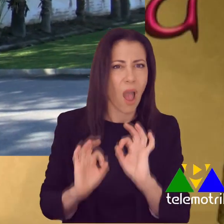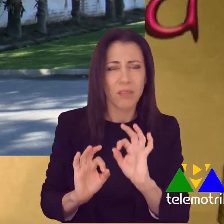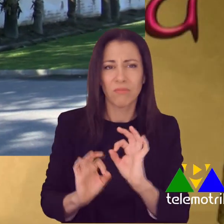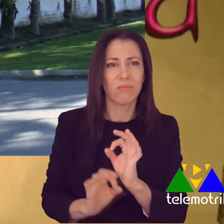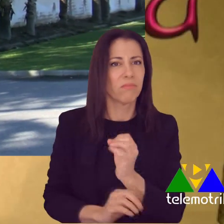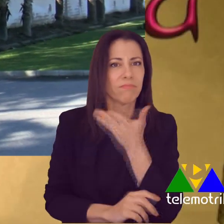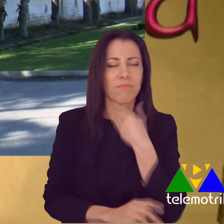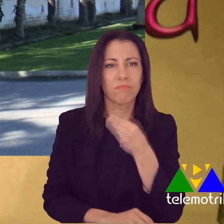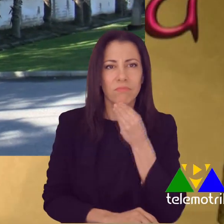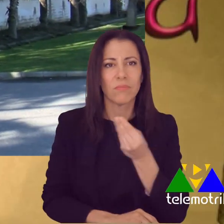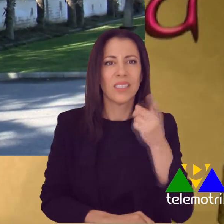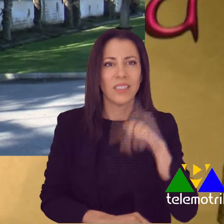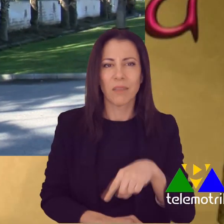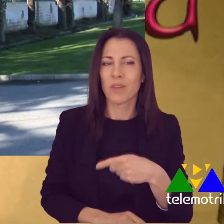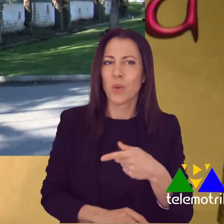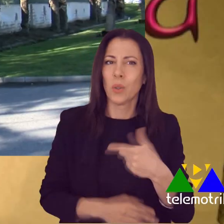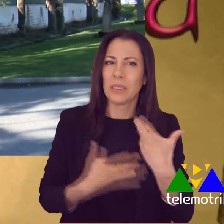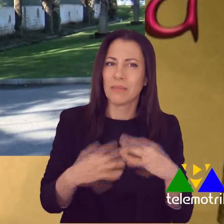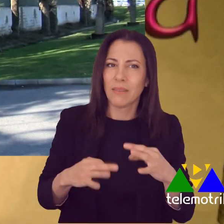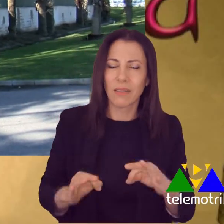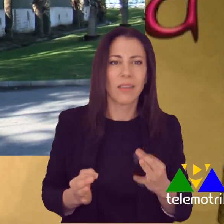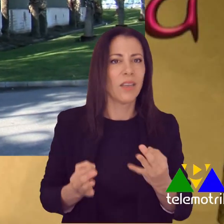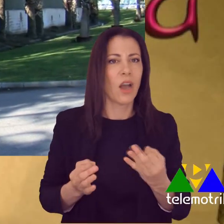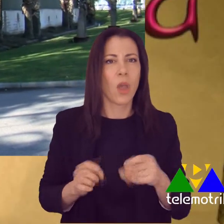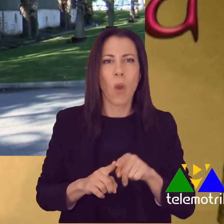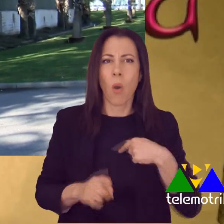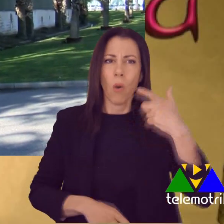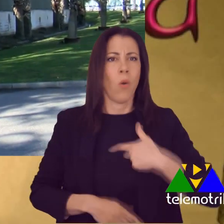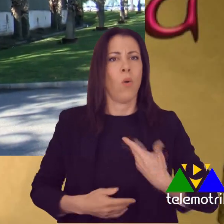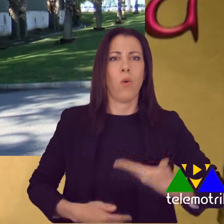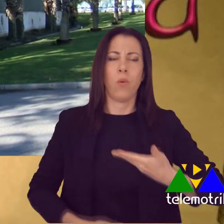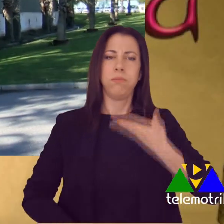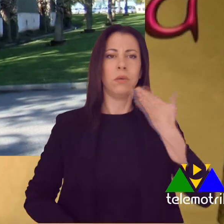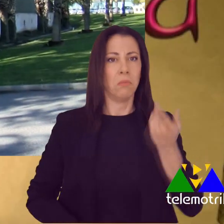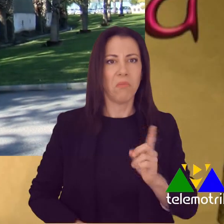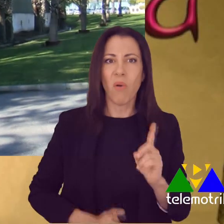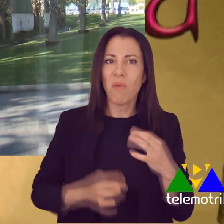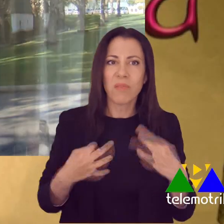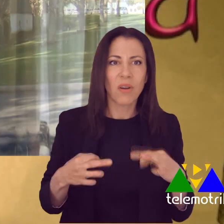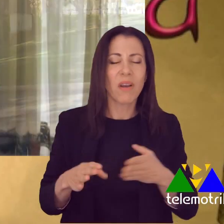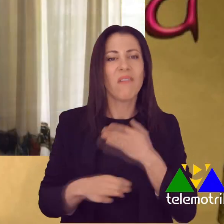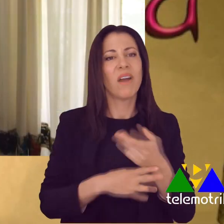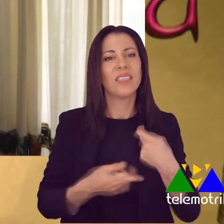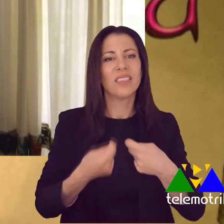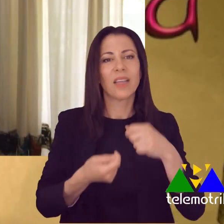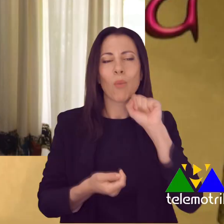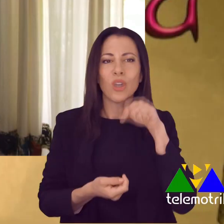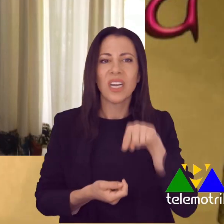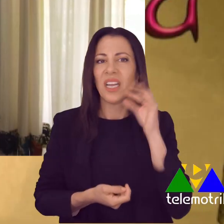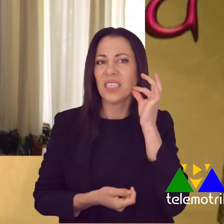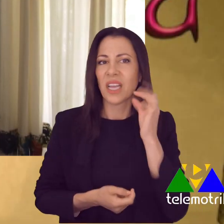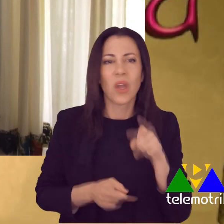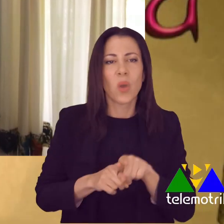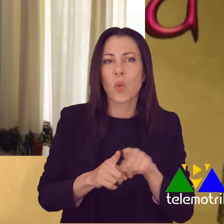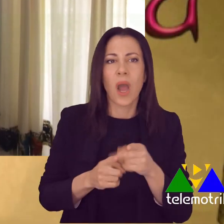su austeridad, de darse poca importancia, de llegar a una tienda de Motril y ella